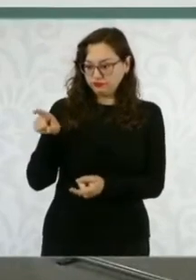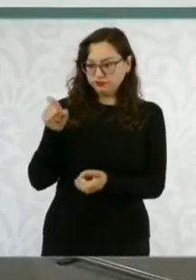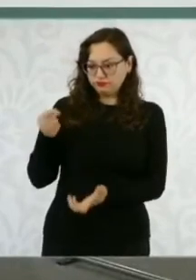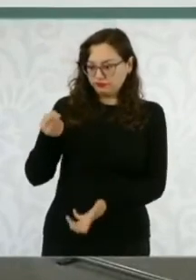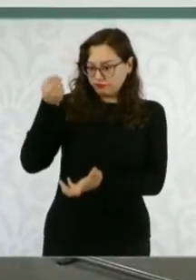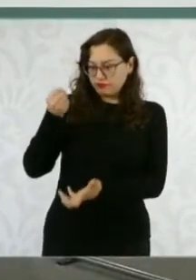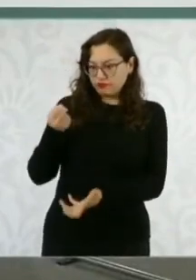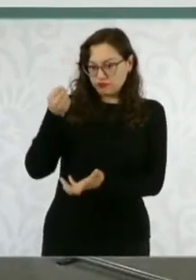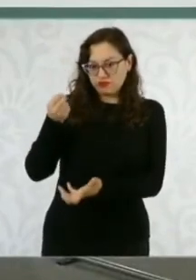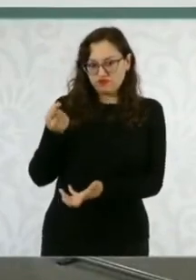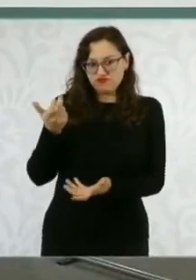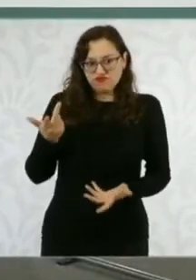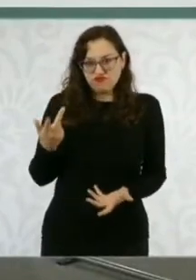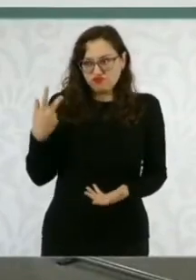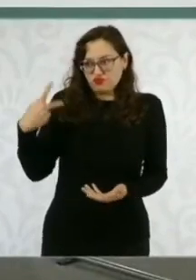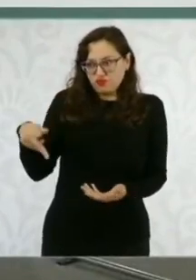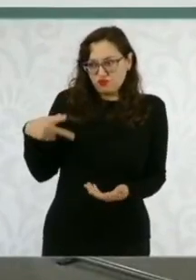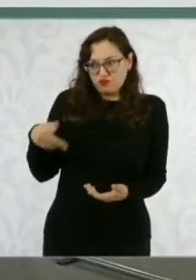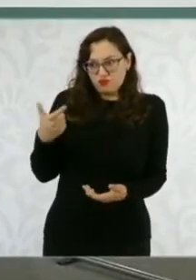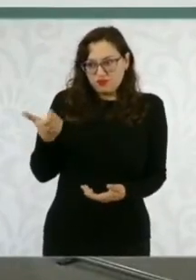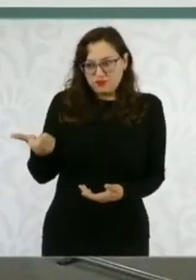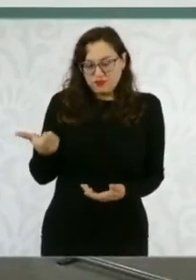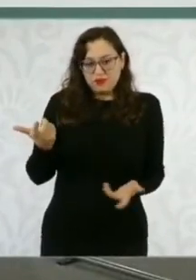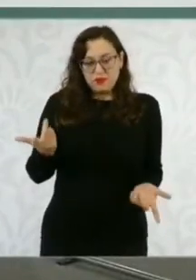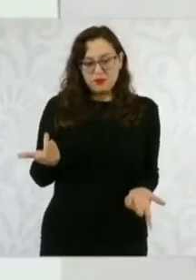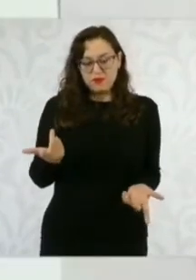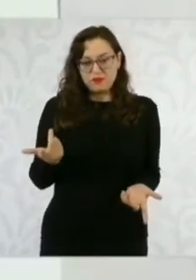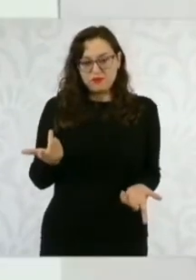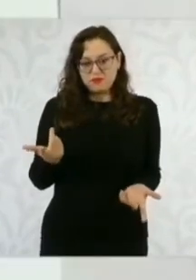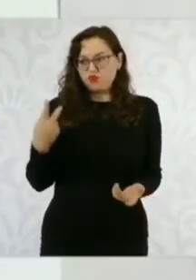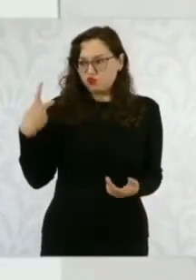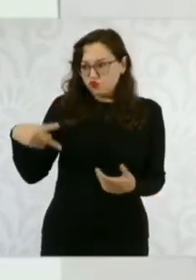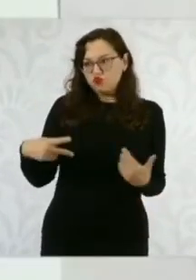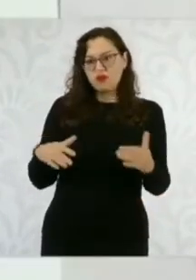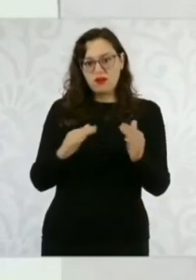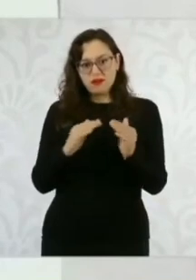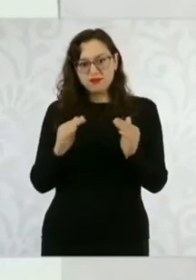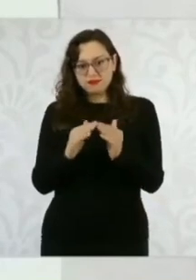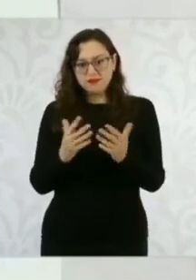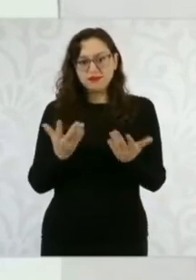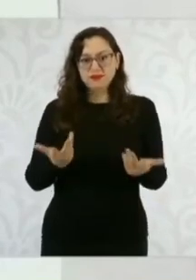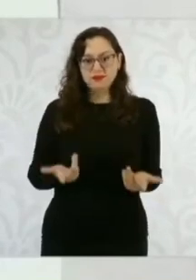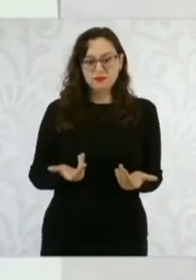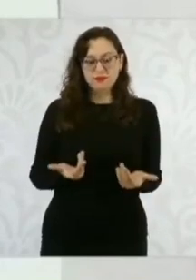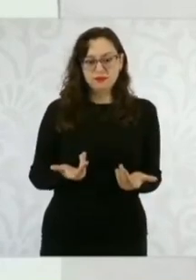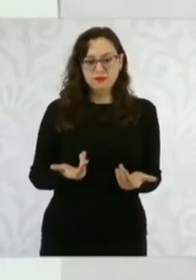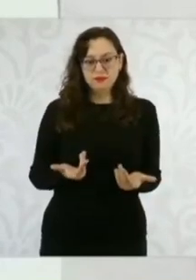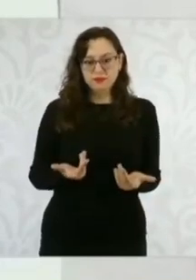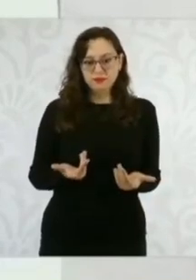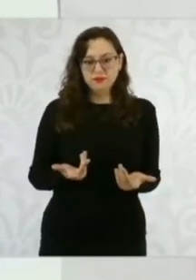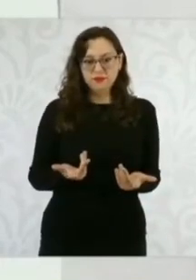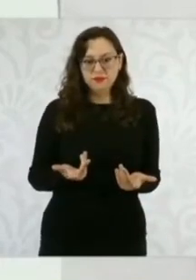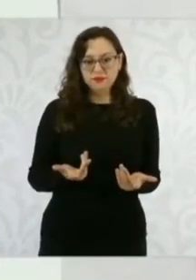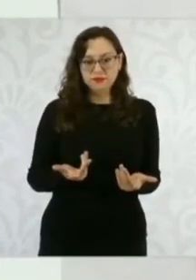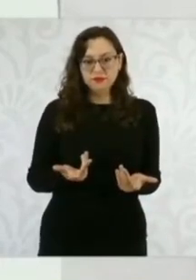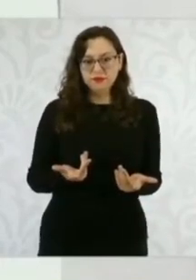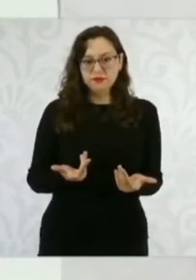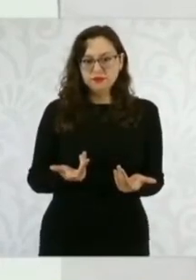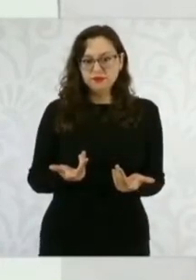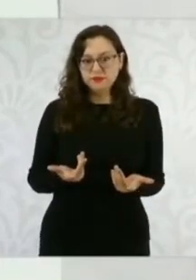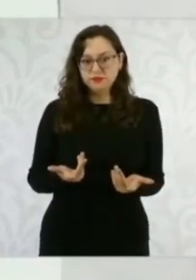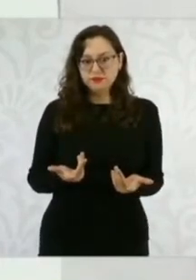que permiten que puedan tener vivienda y generar un esquema donde